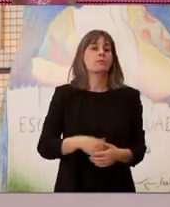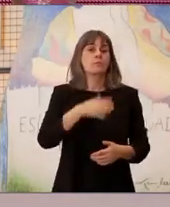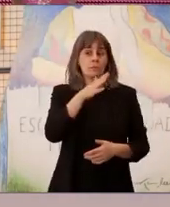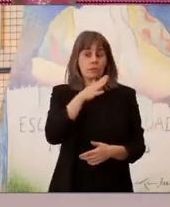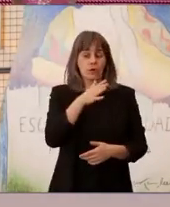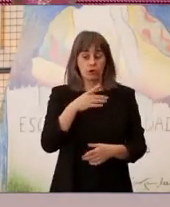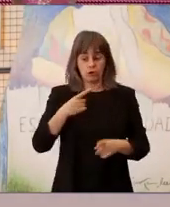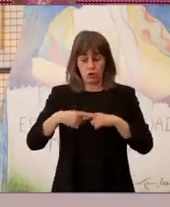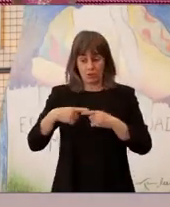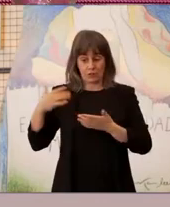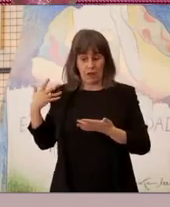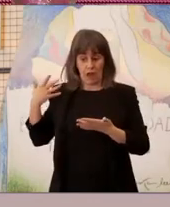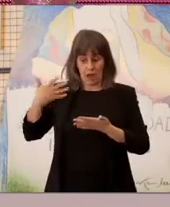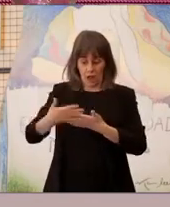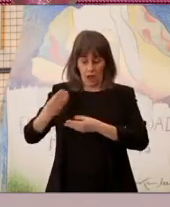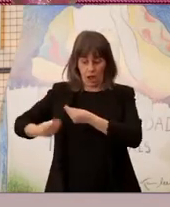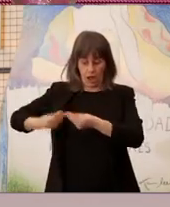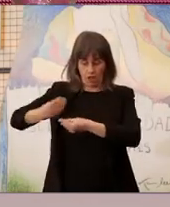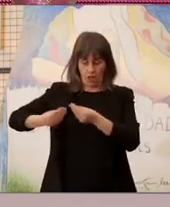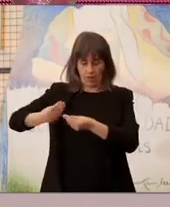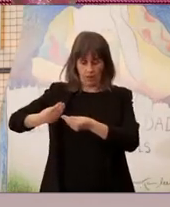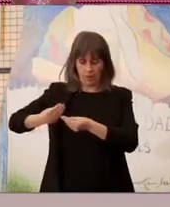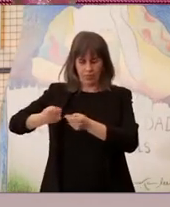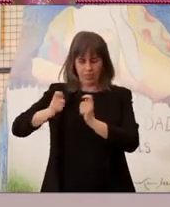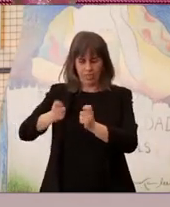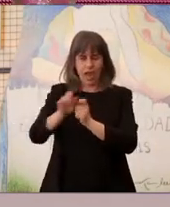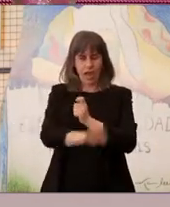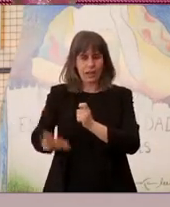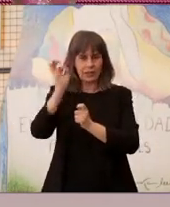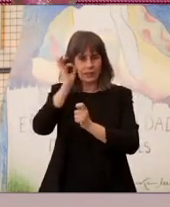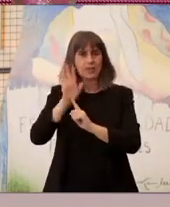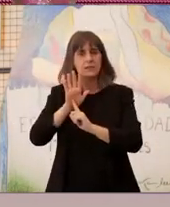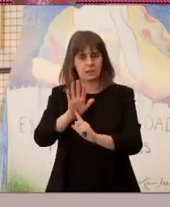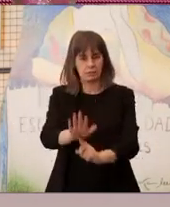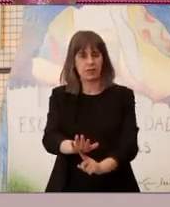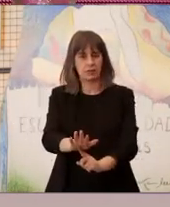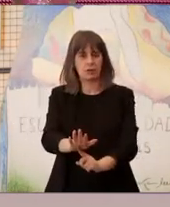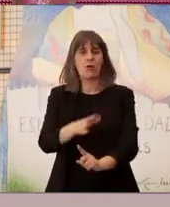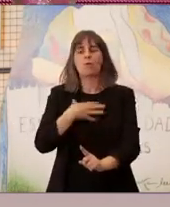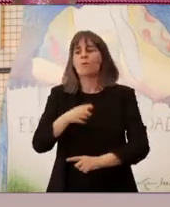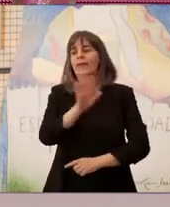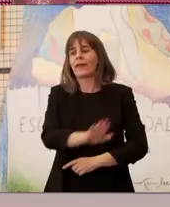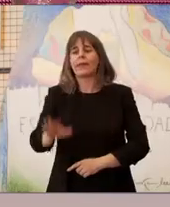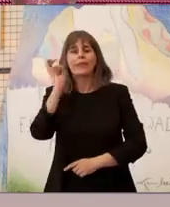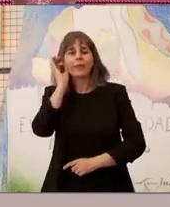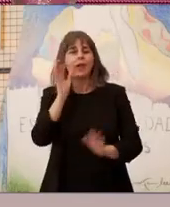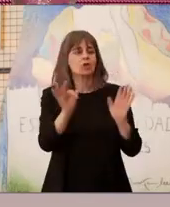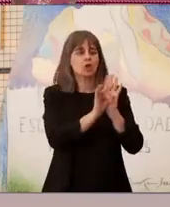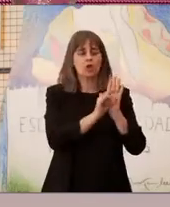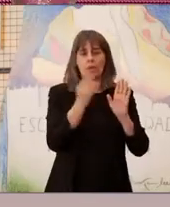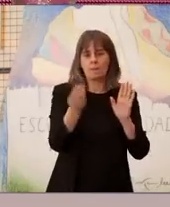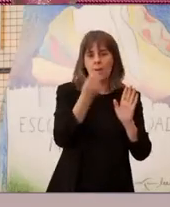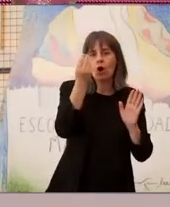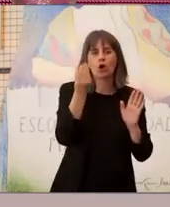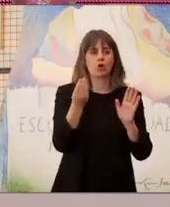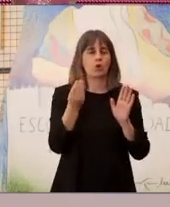que están haciendo sigue siendo discriminatorio para las niñas aunque las niñas tengan mejores notas Aunque tengamos más mujeres en